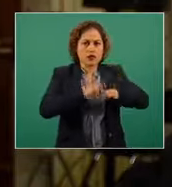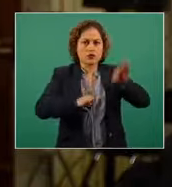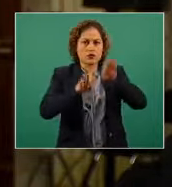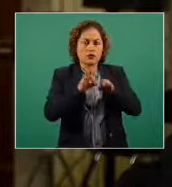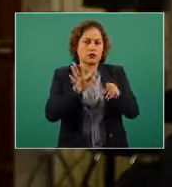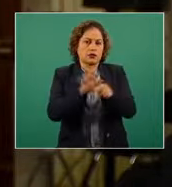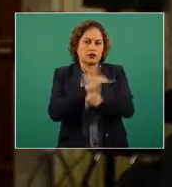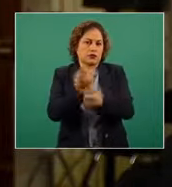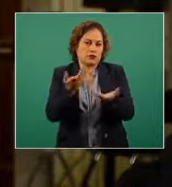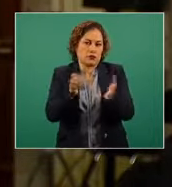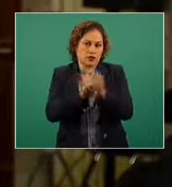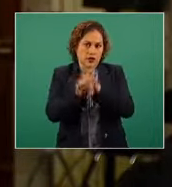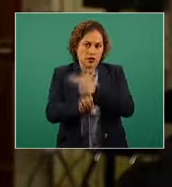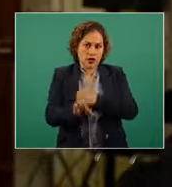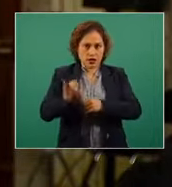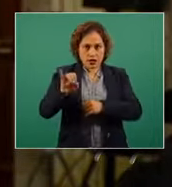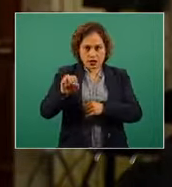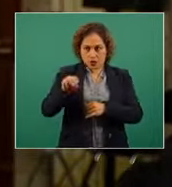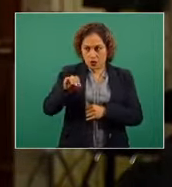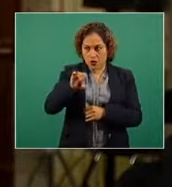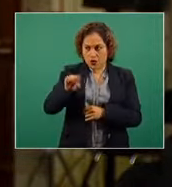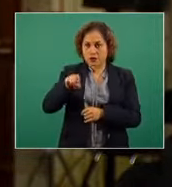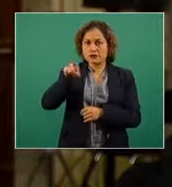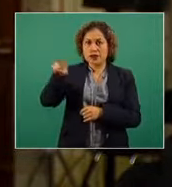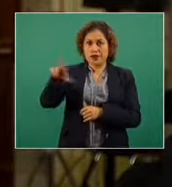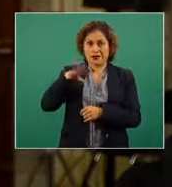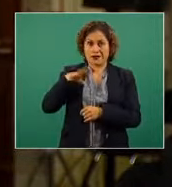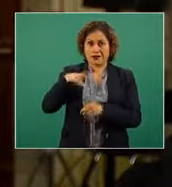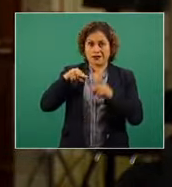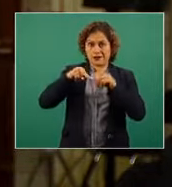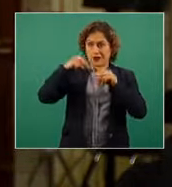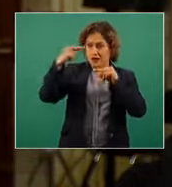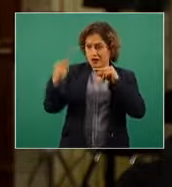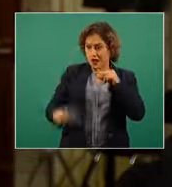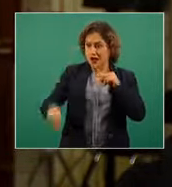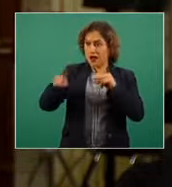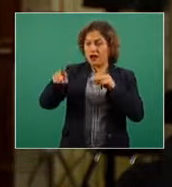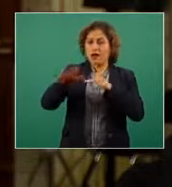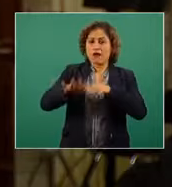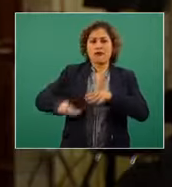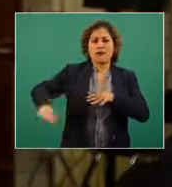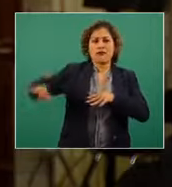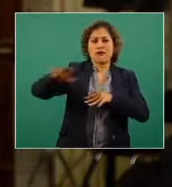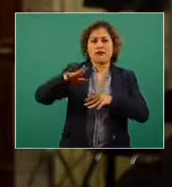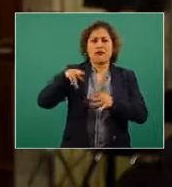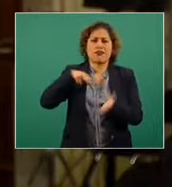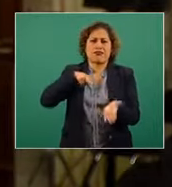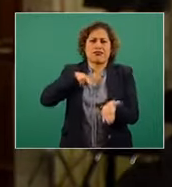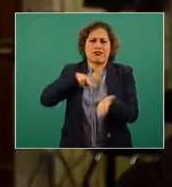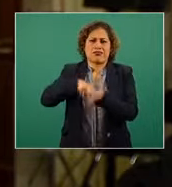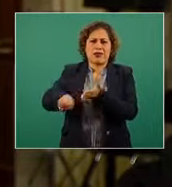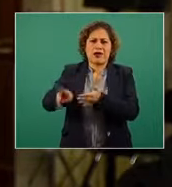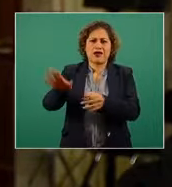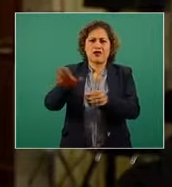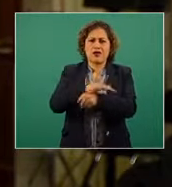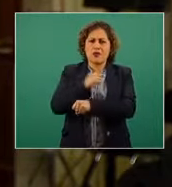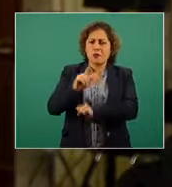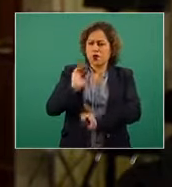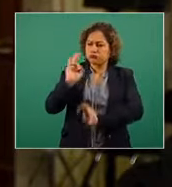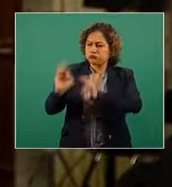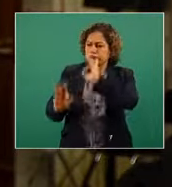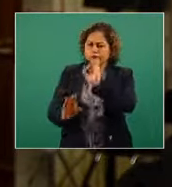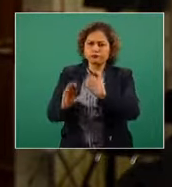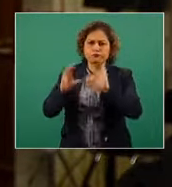Social tiene albercas que sus aguas ya están negras y están a cielo abierto, como la de la Unidad Cuauhtémoc, ahí en el municipio de